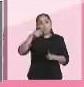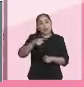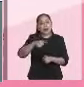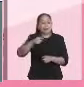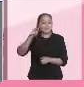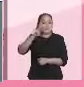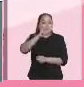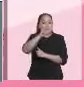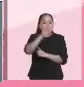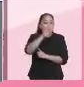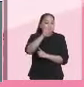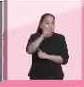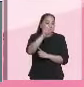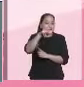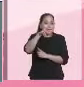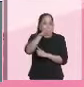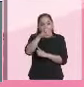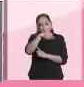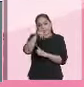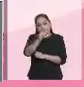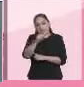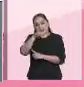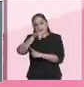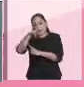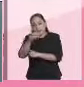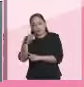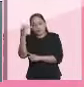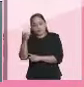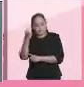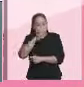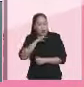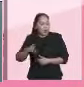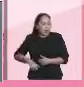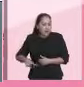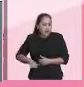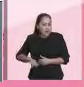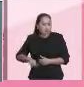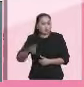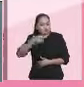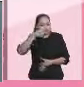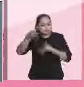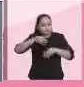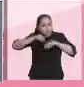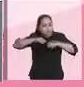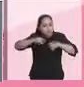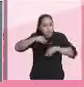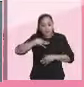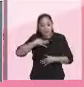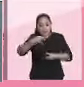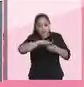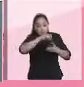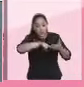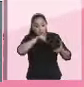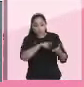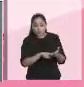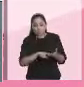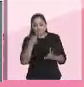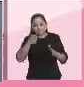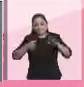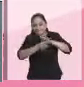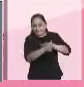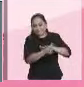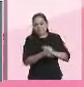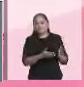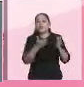Nieto. Los de Odebrecht también hicieron negocios en el gobierno